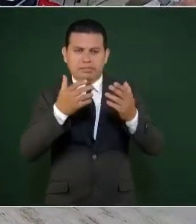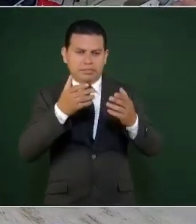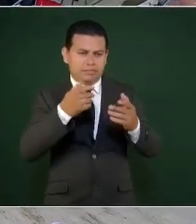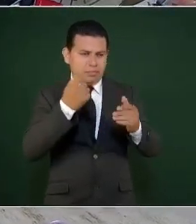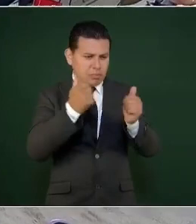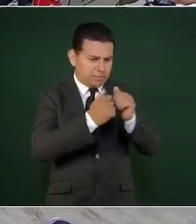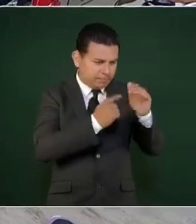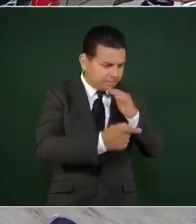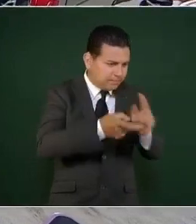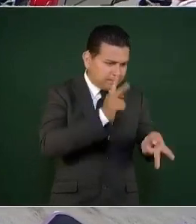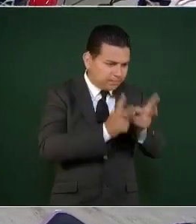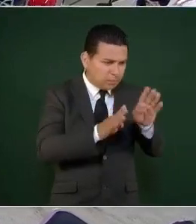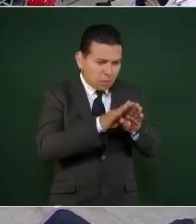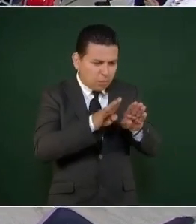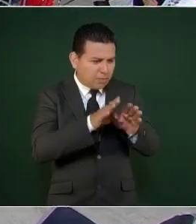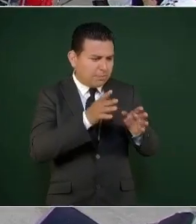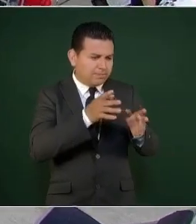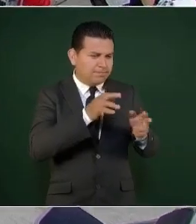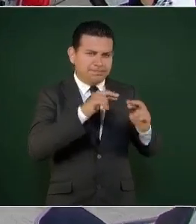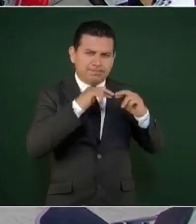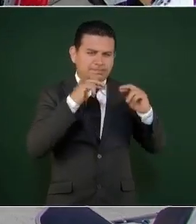Nosotros recibimos